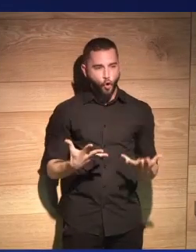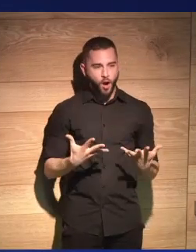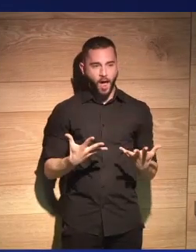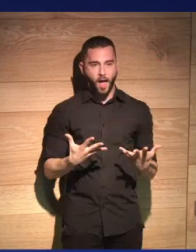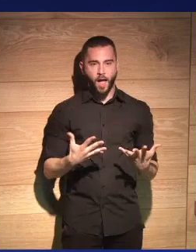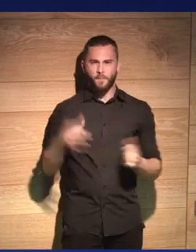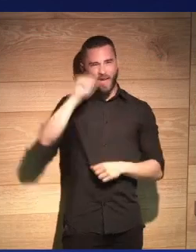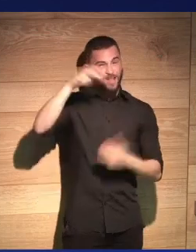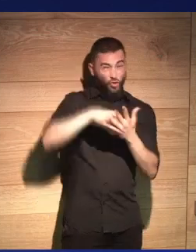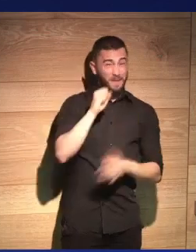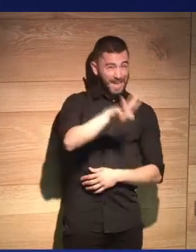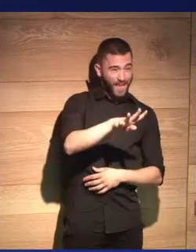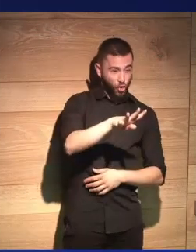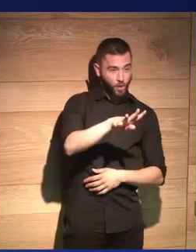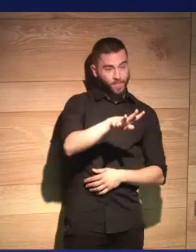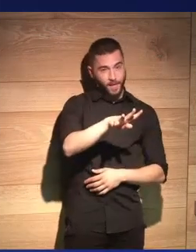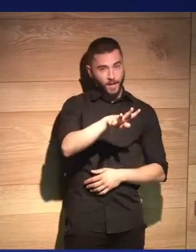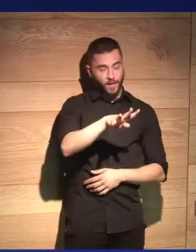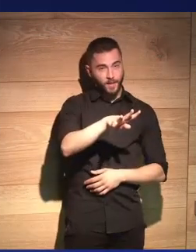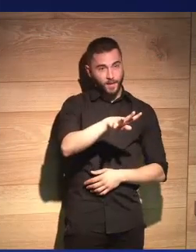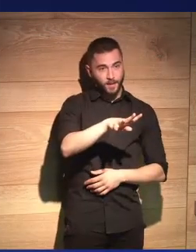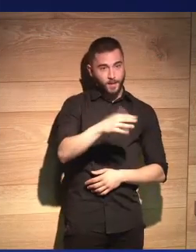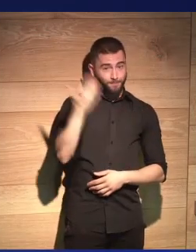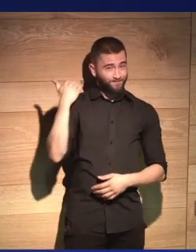ahora, pero en el 2014,